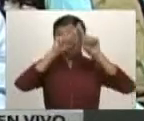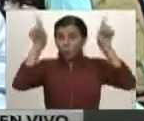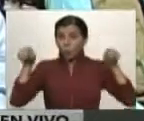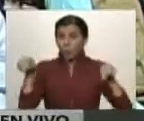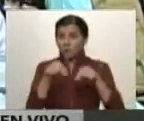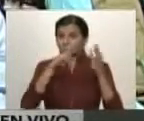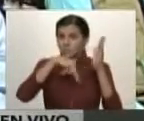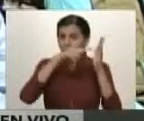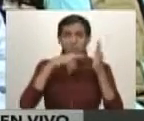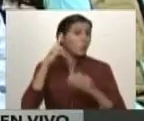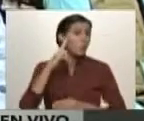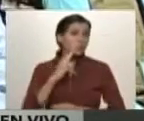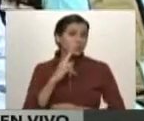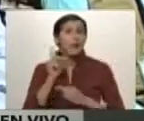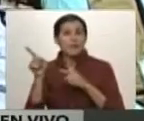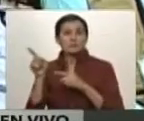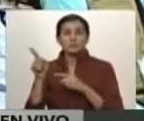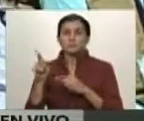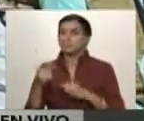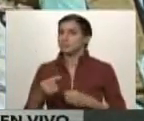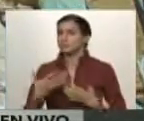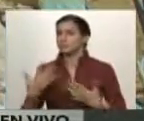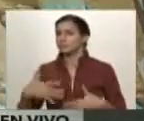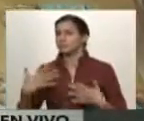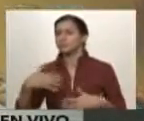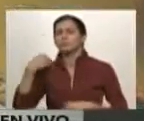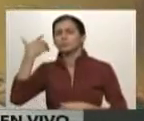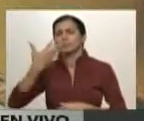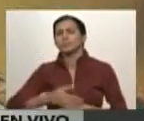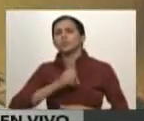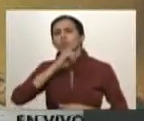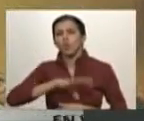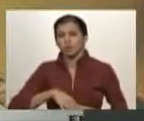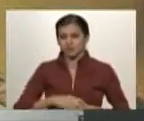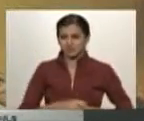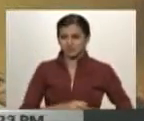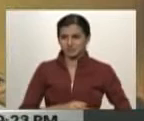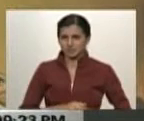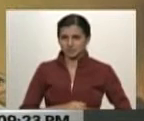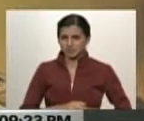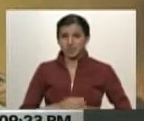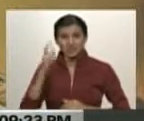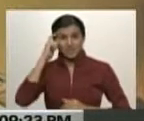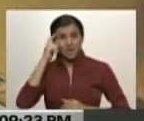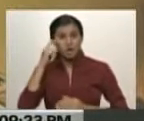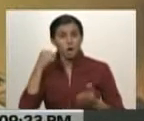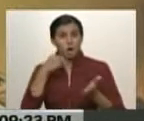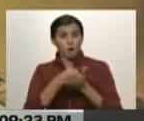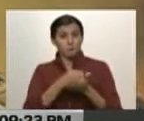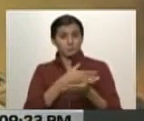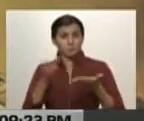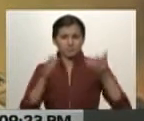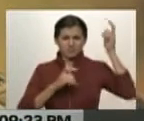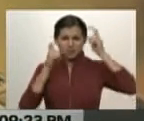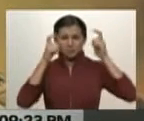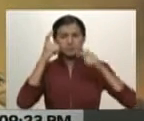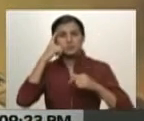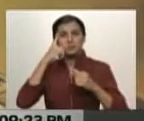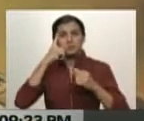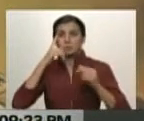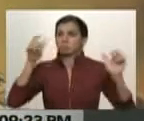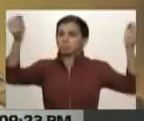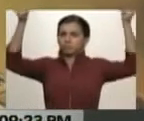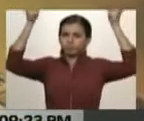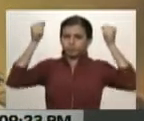cuadro histórico aquí y el día del golpe de estado lo desaparecieron